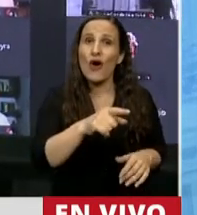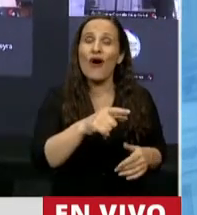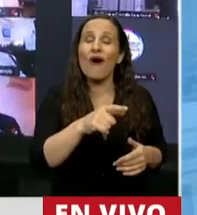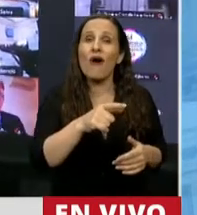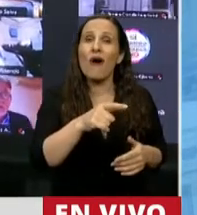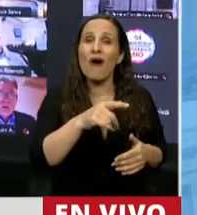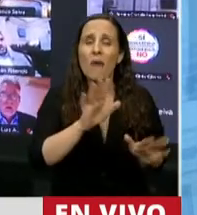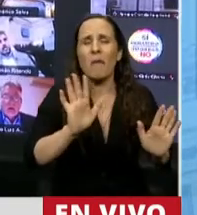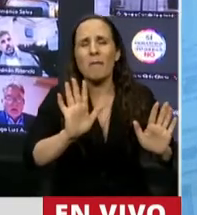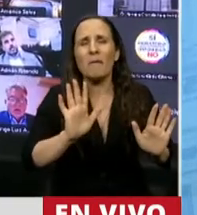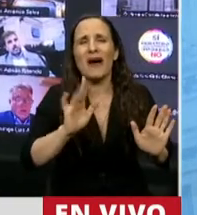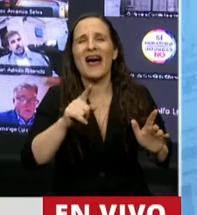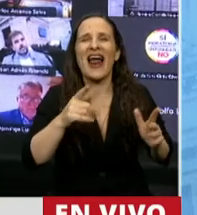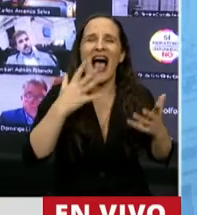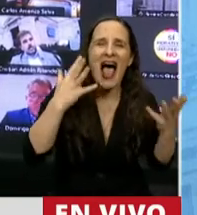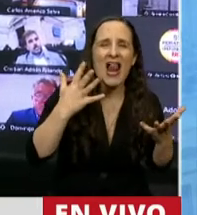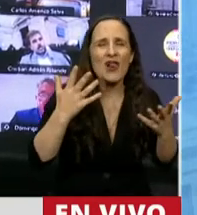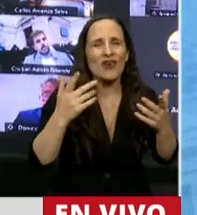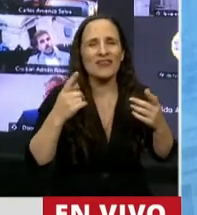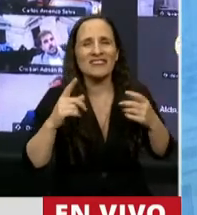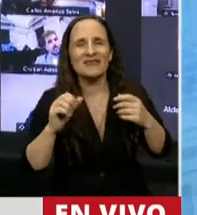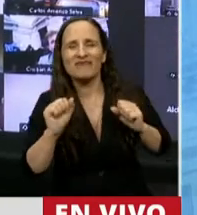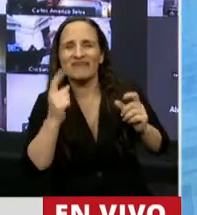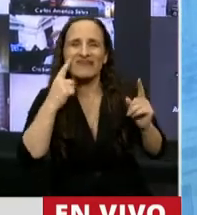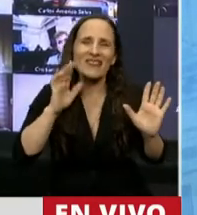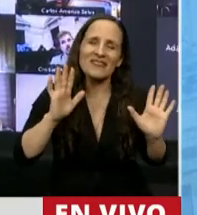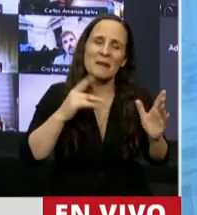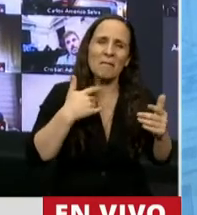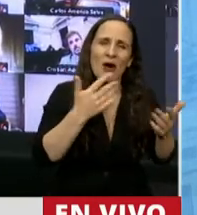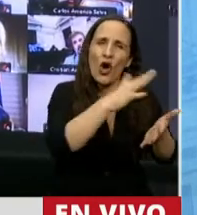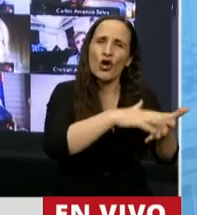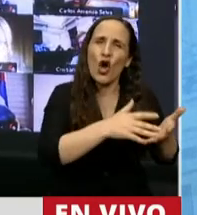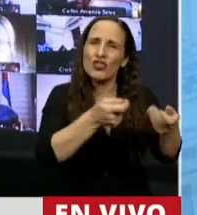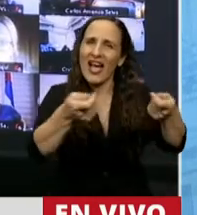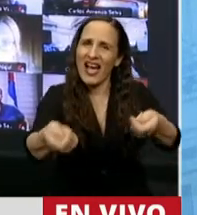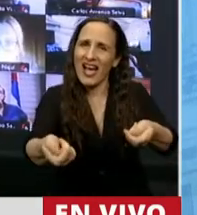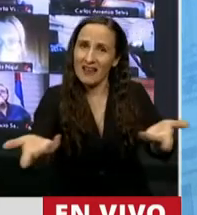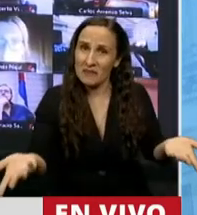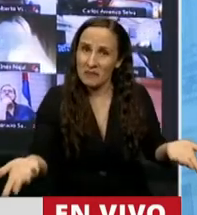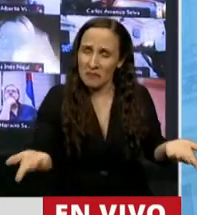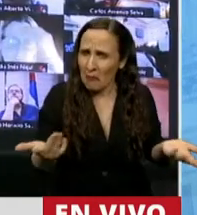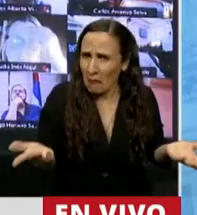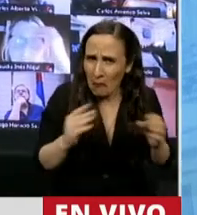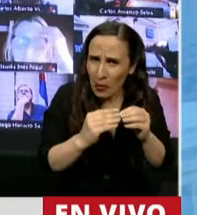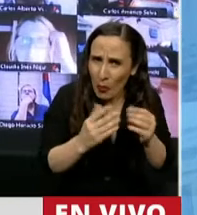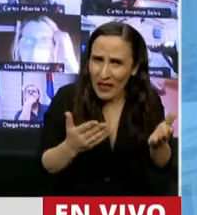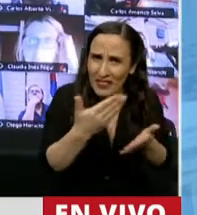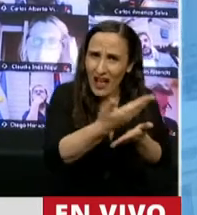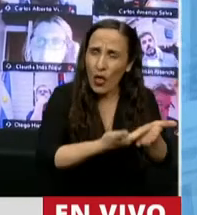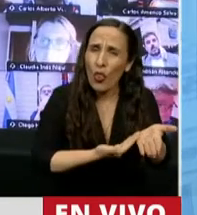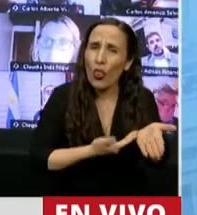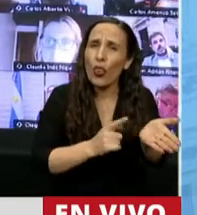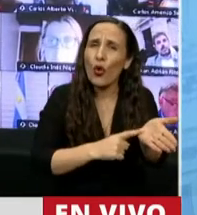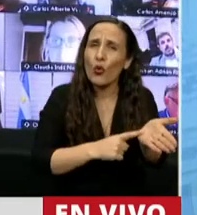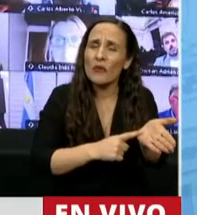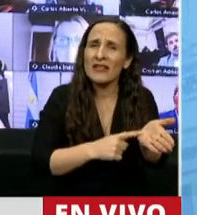disposición para evitar cualquier suspicacia, señor presidente. Bueno, señor diputado, ¿cuál es el problema de ponernos a la vista el documento